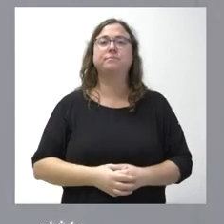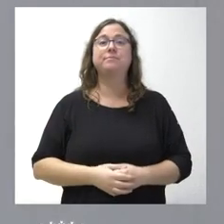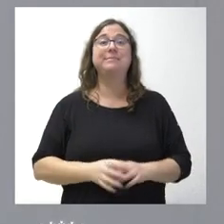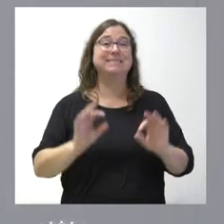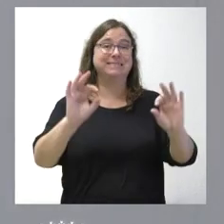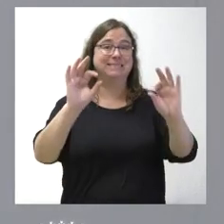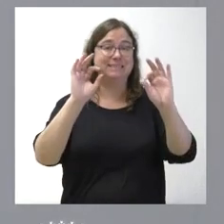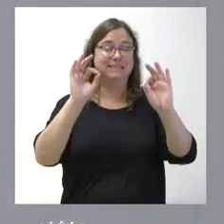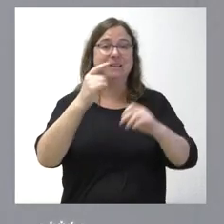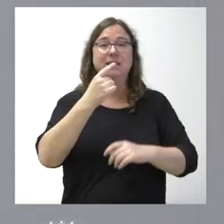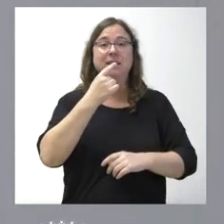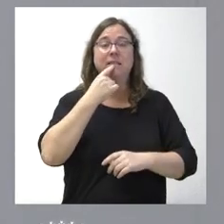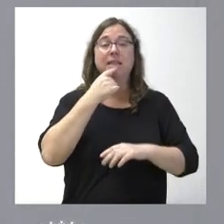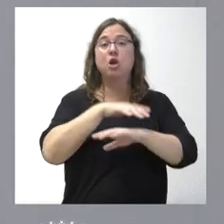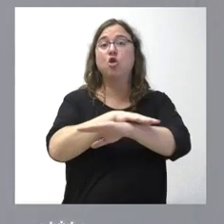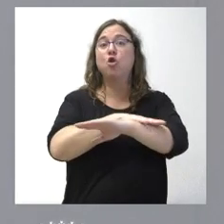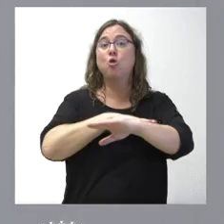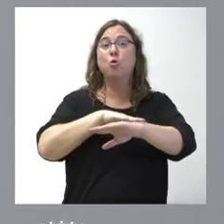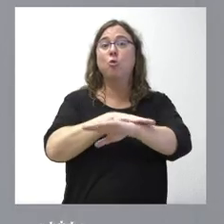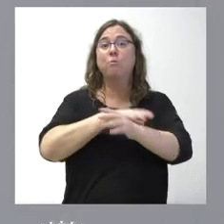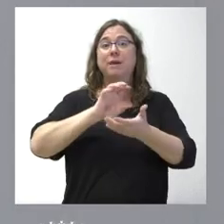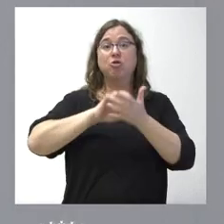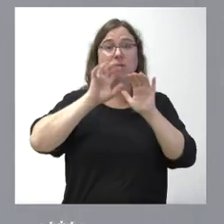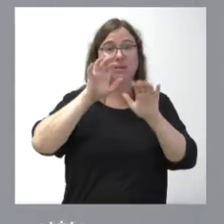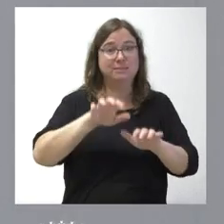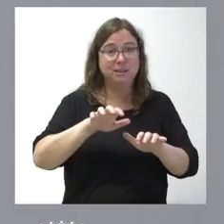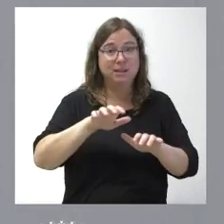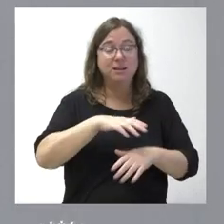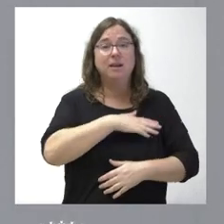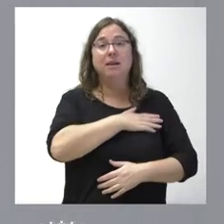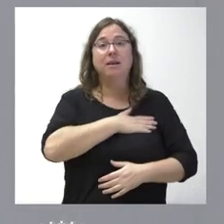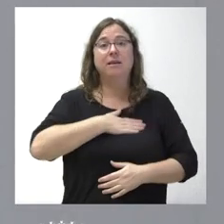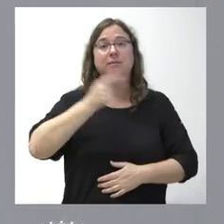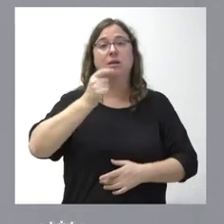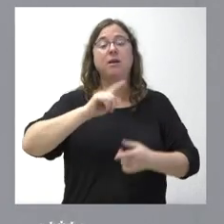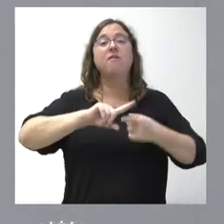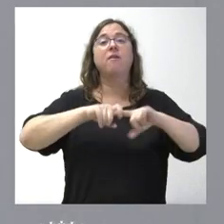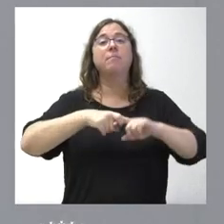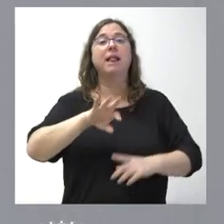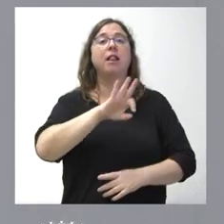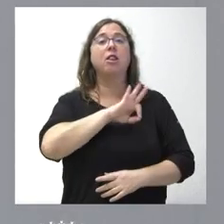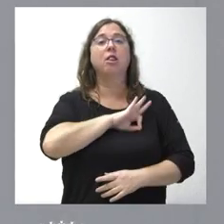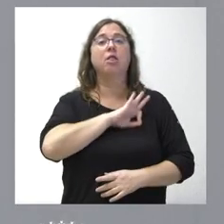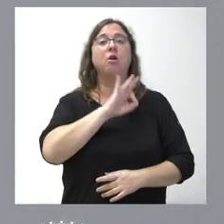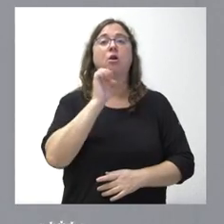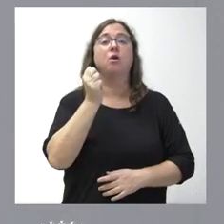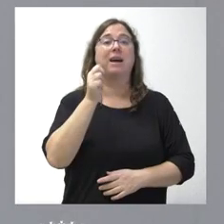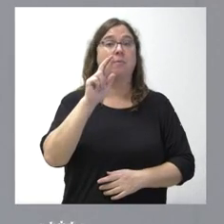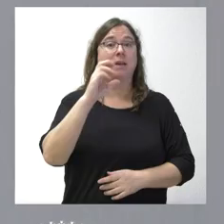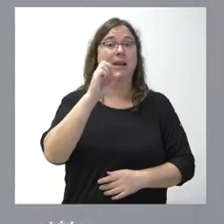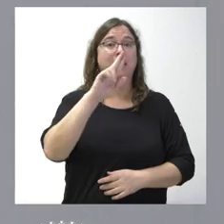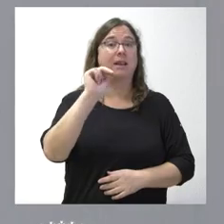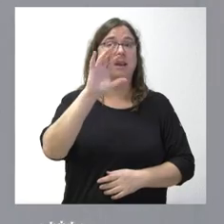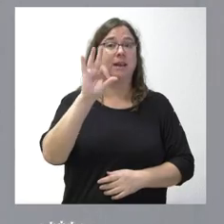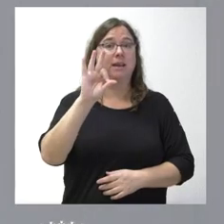especial desde el gobierno de Castilla y León a la familia de Don Javier carreras y